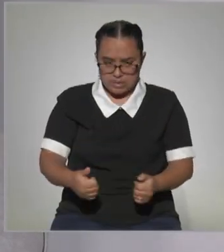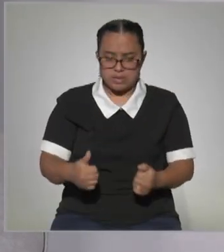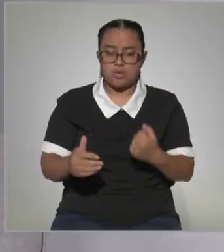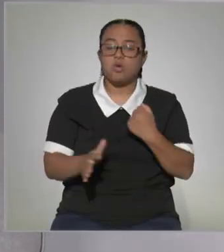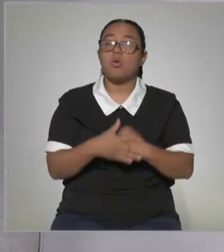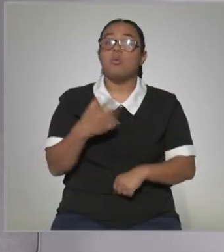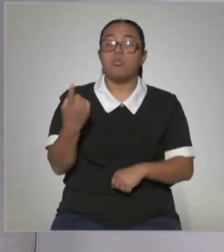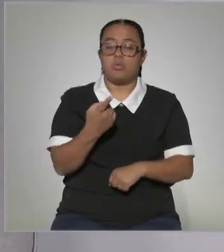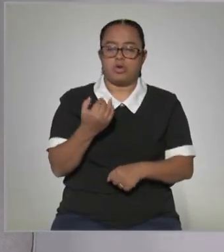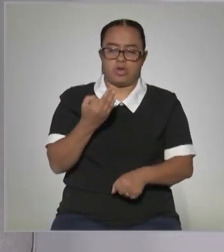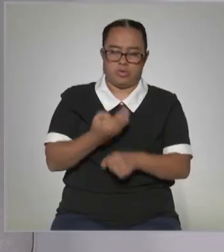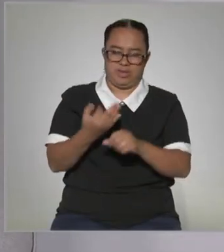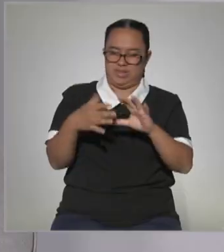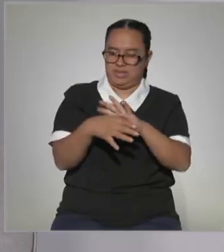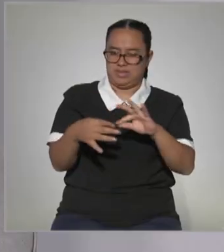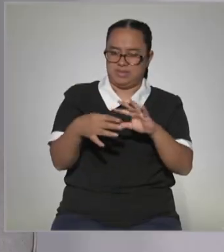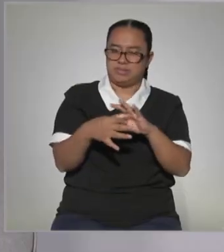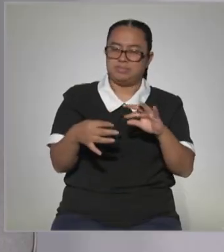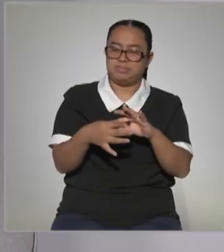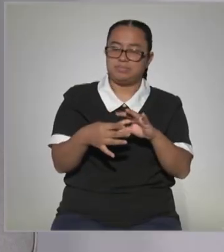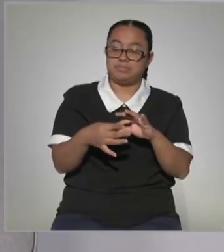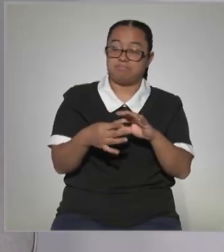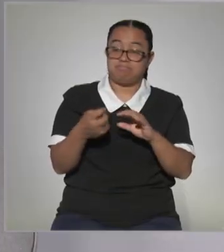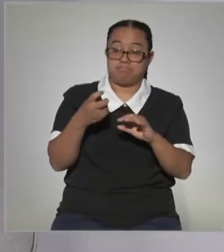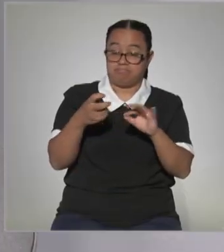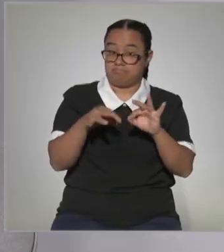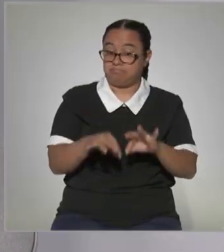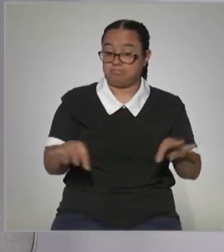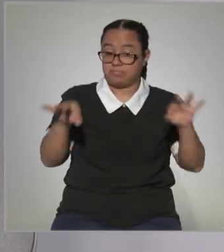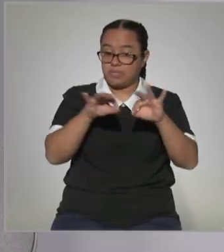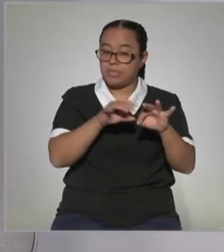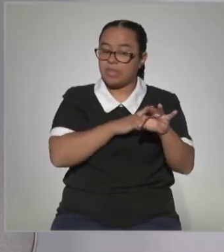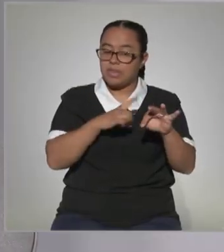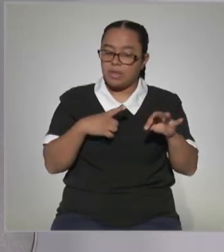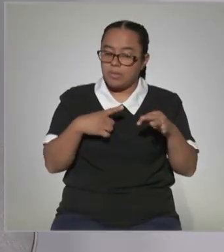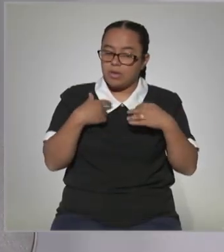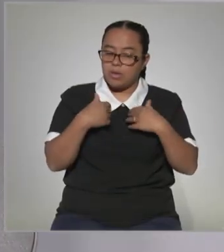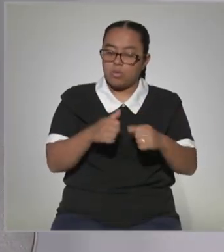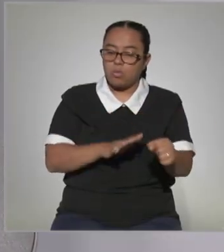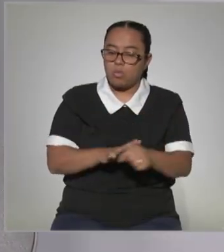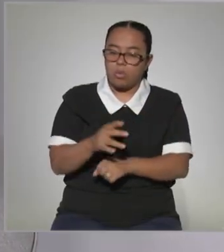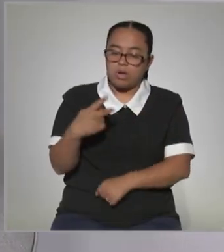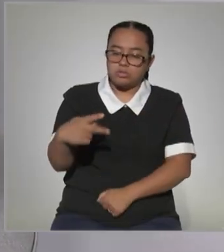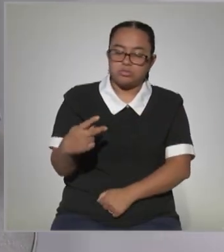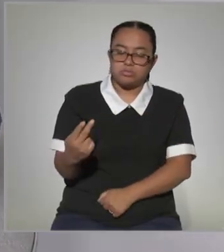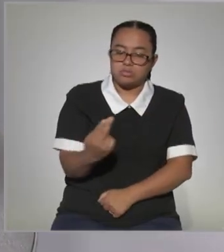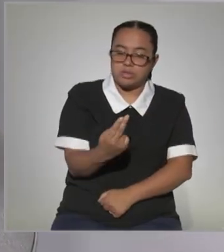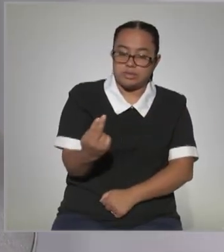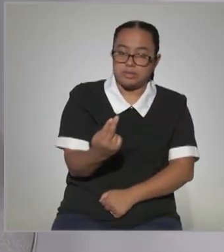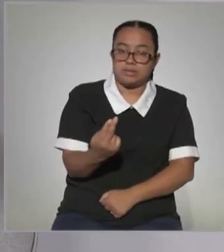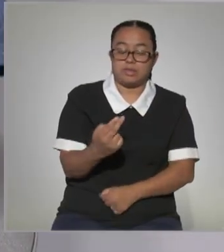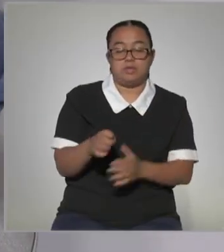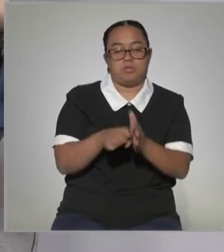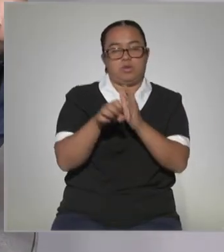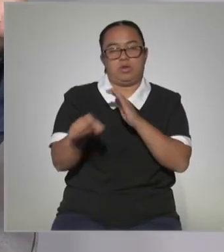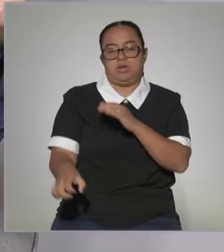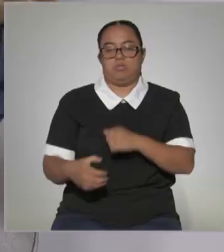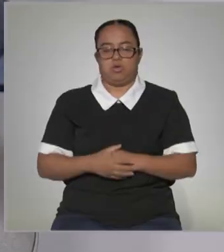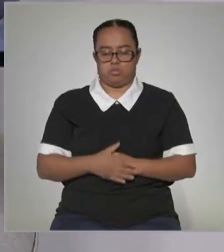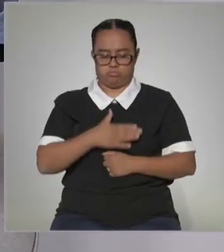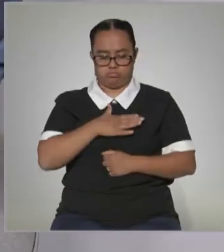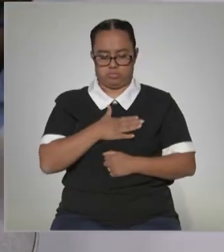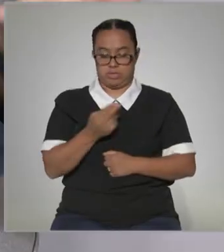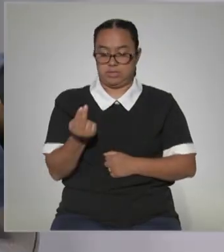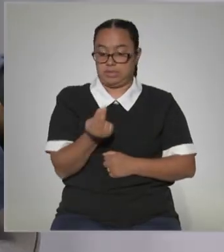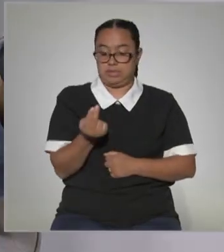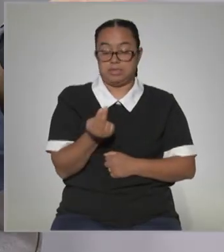a todo esto que estamos hablando, es muy importante entender la necesidad. Es decir, yo tengo una necesidad